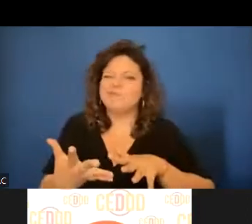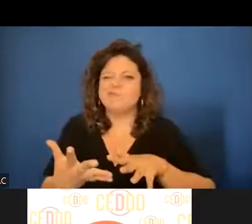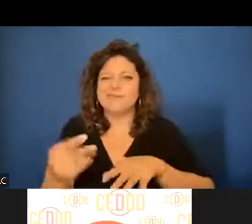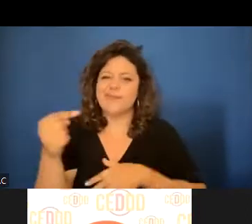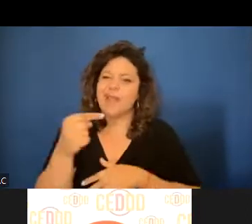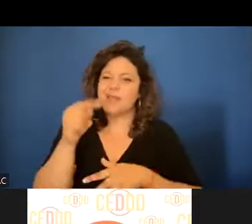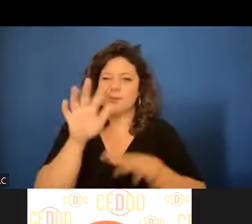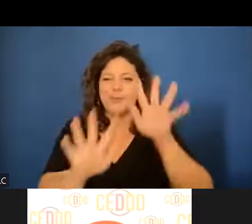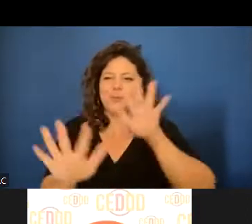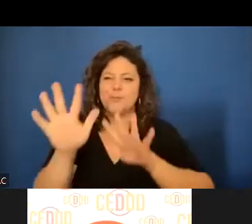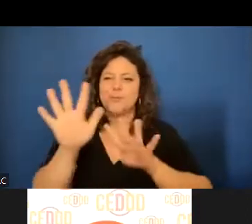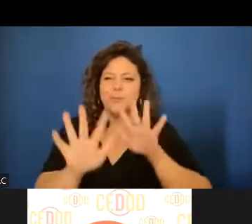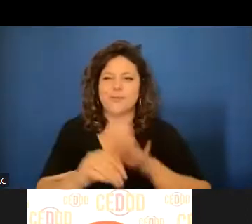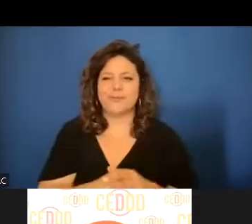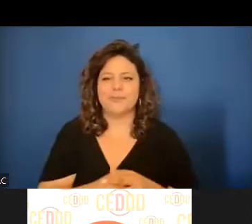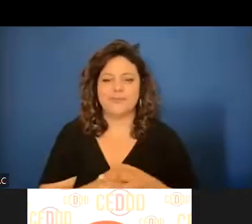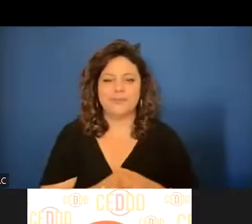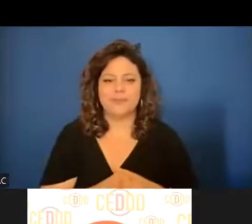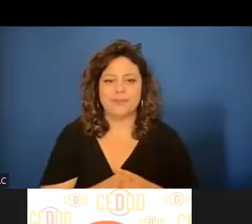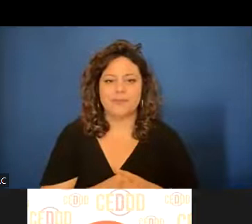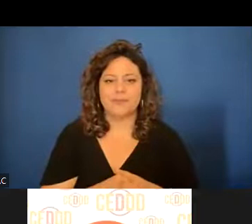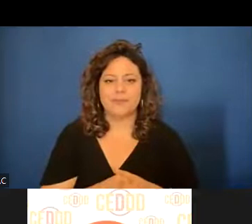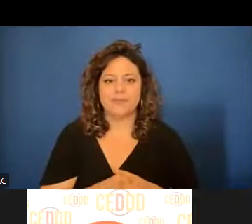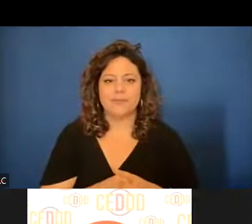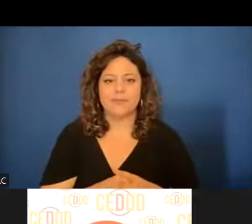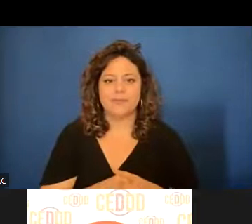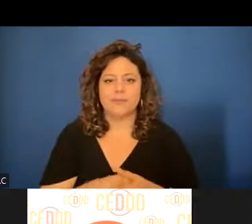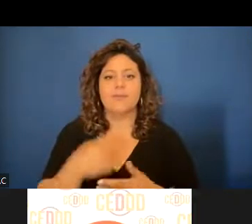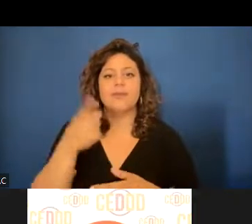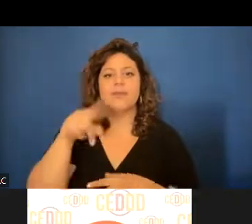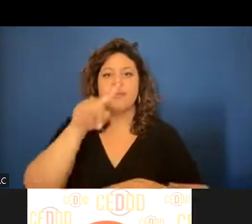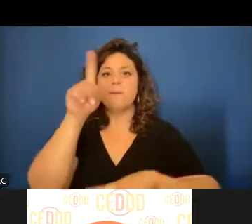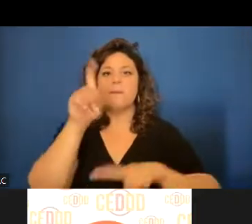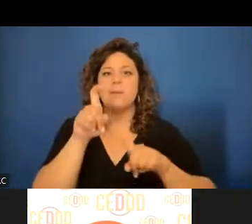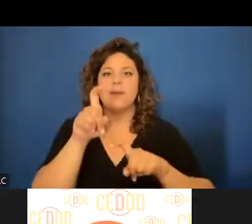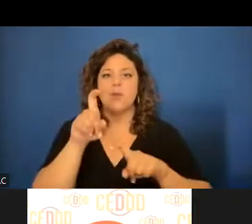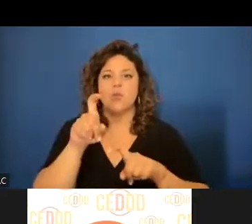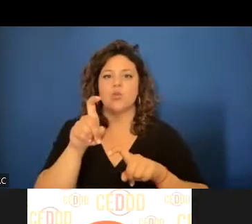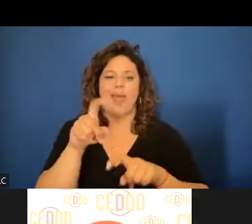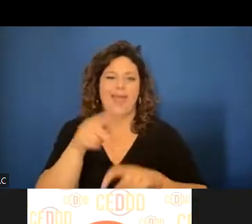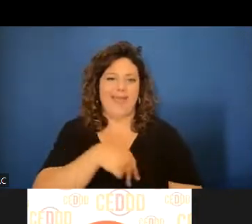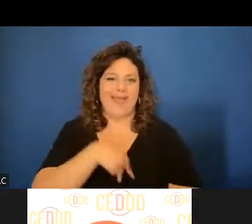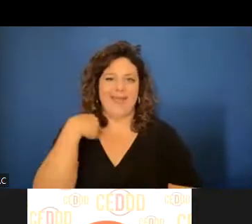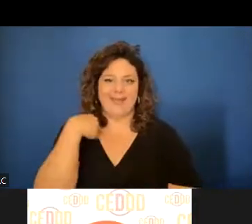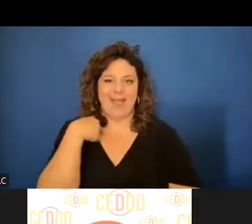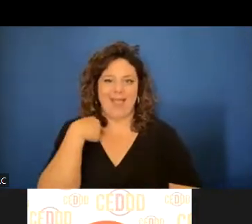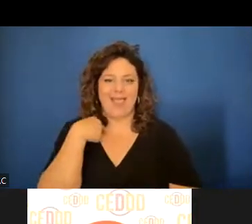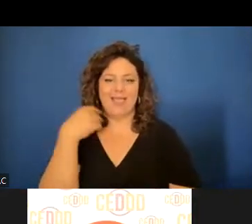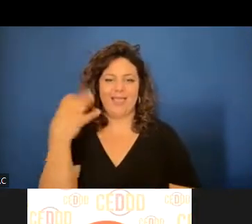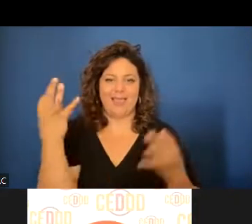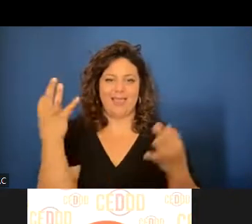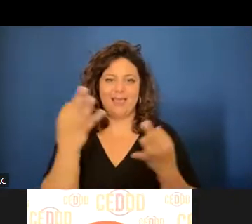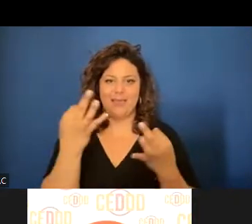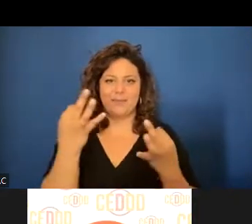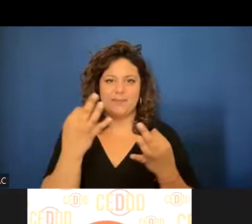Perdóname, ¿discriminan los seguros privados cuando no aceptan a una persona por tener una discapacidad?